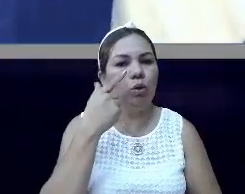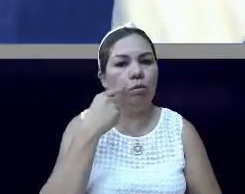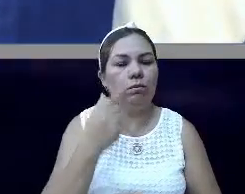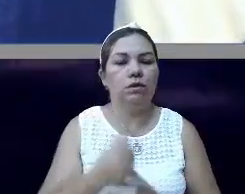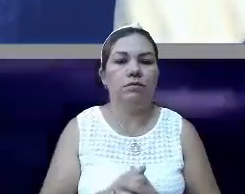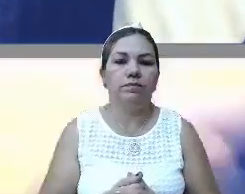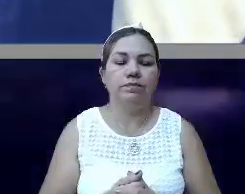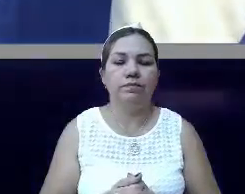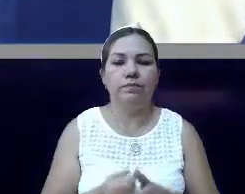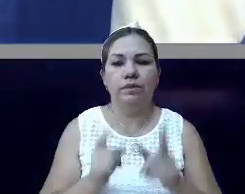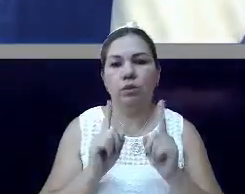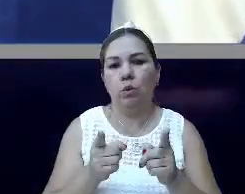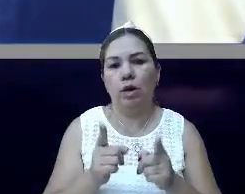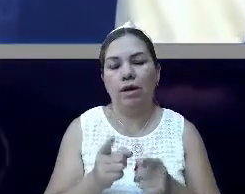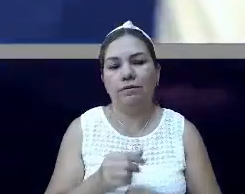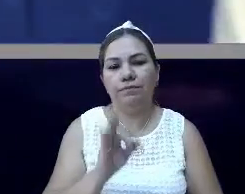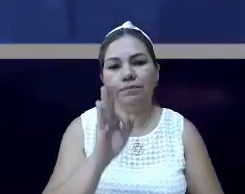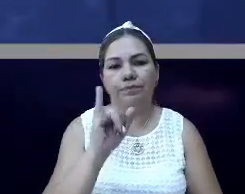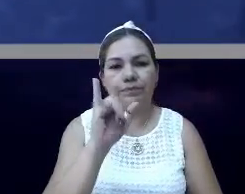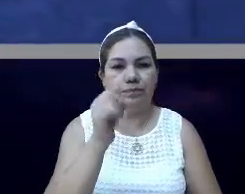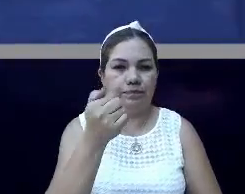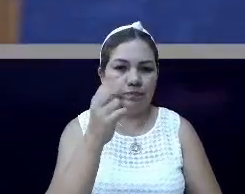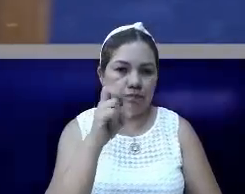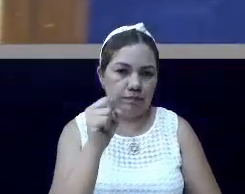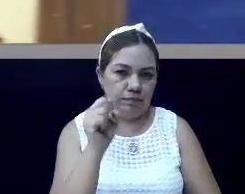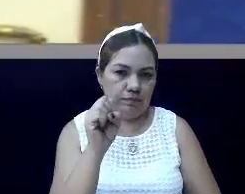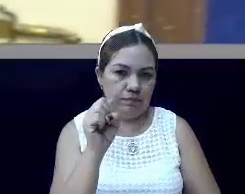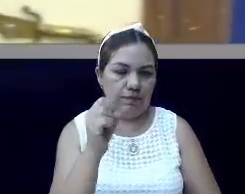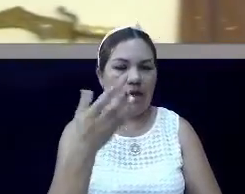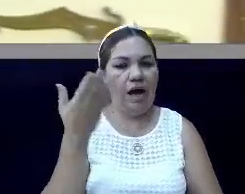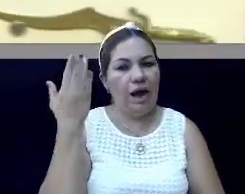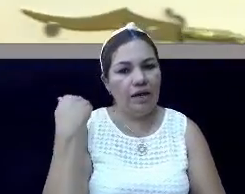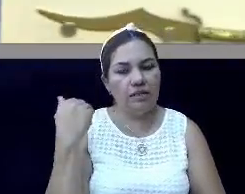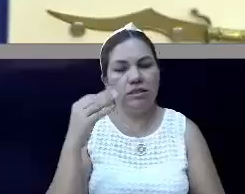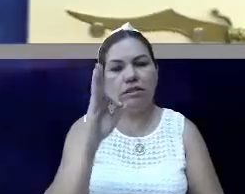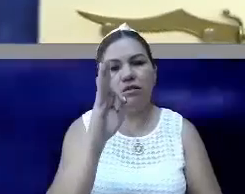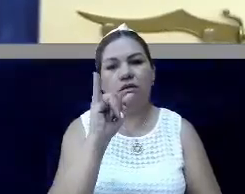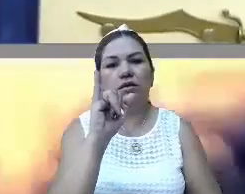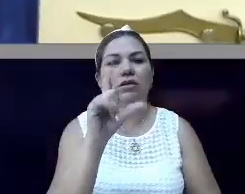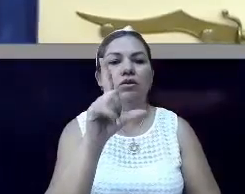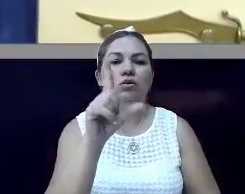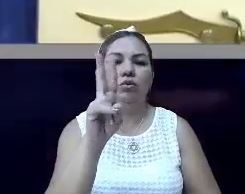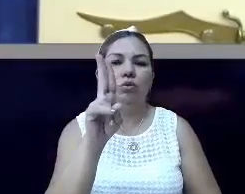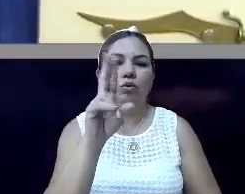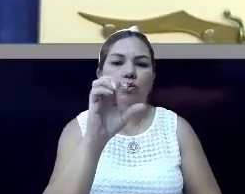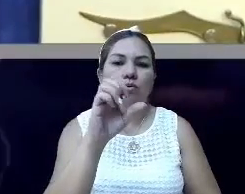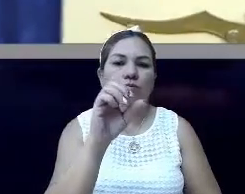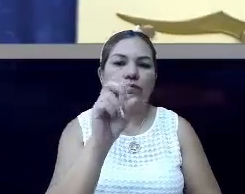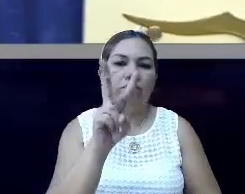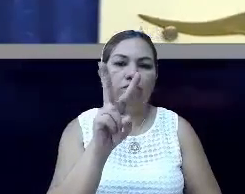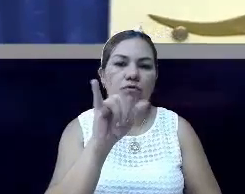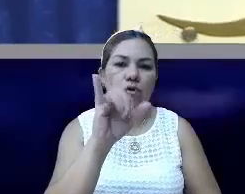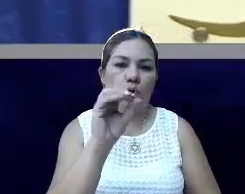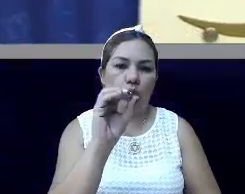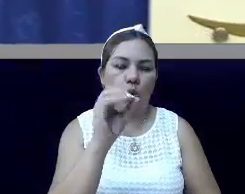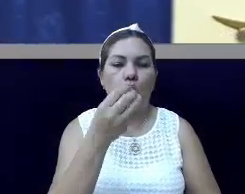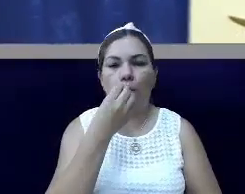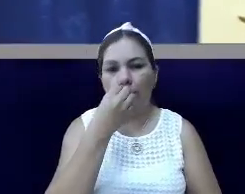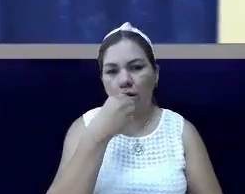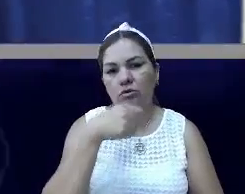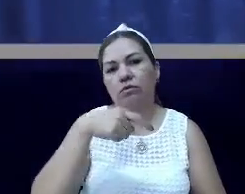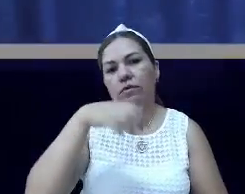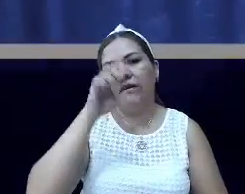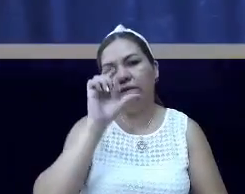en los días antes del diluvio estaban comiendo y bebiendo y casándose y dándose en